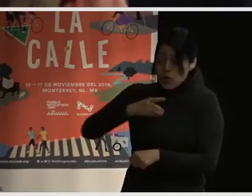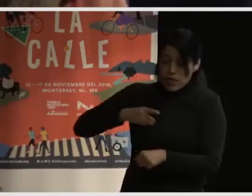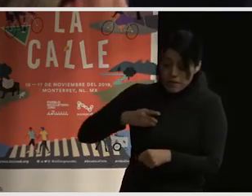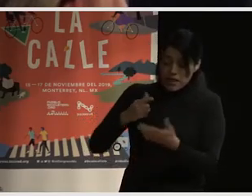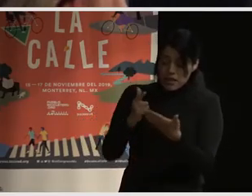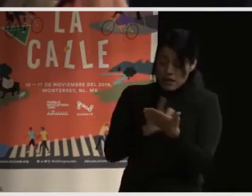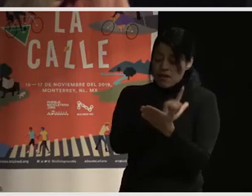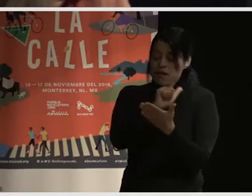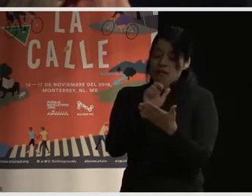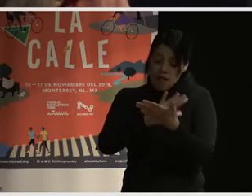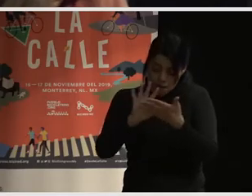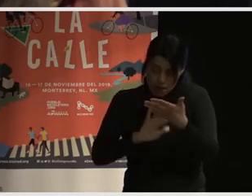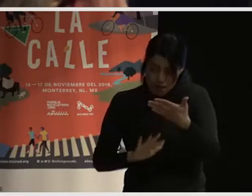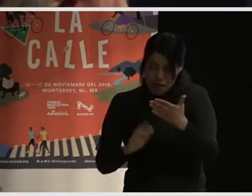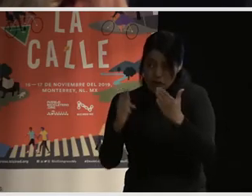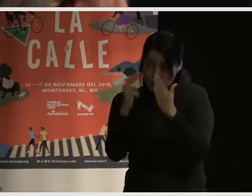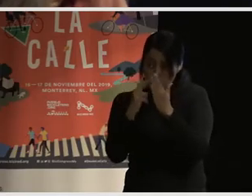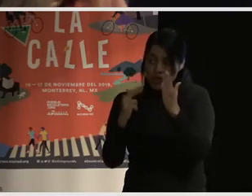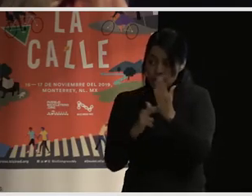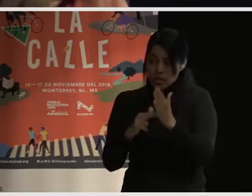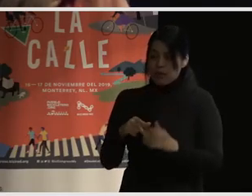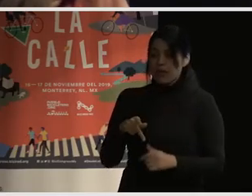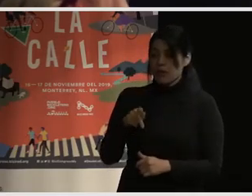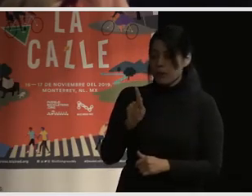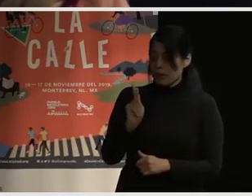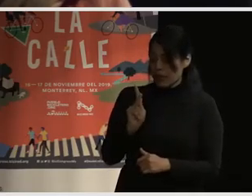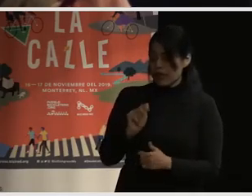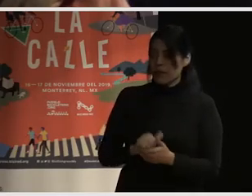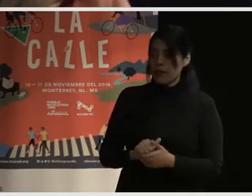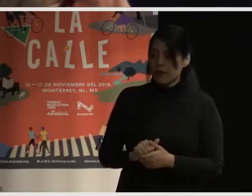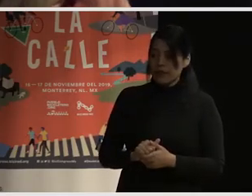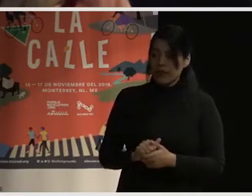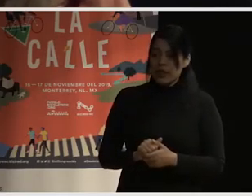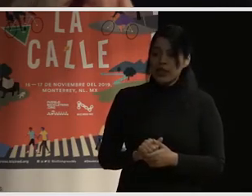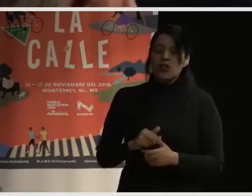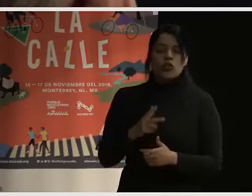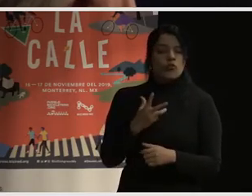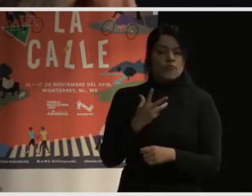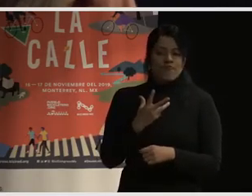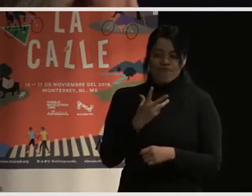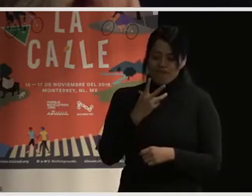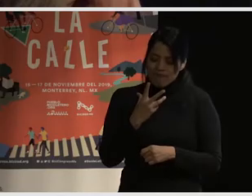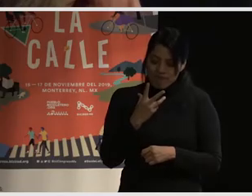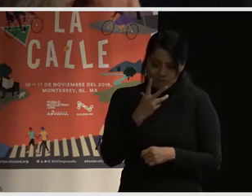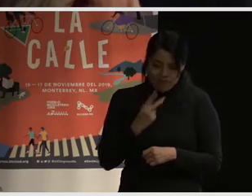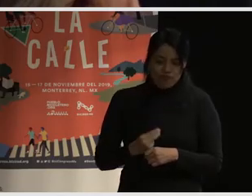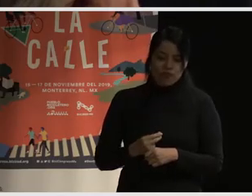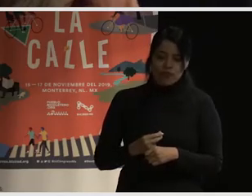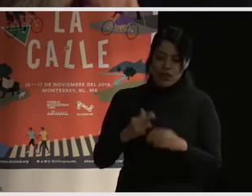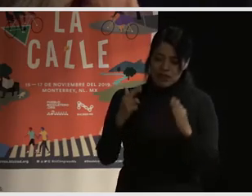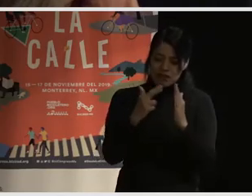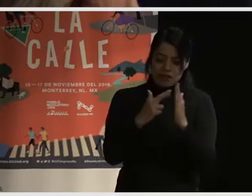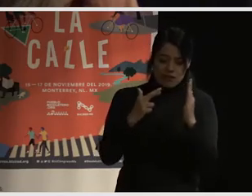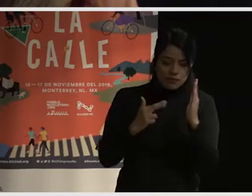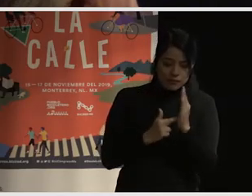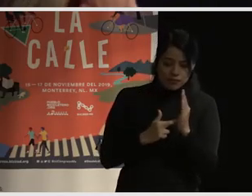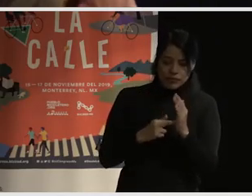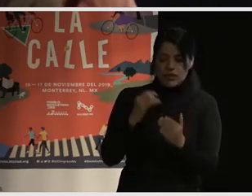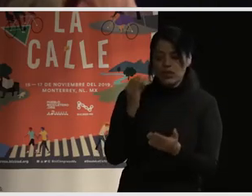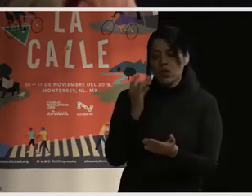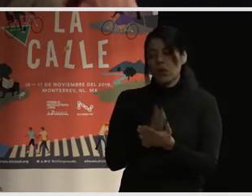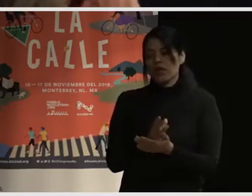reglamento desgraciadamente en donde hemos fallado como autoridades es hacer reglamentos que